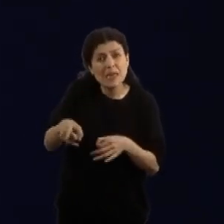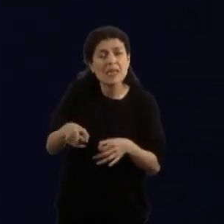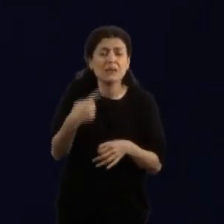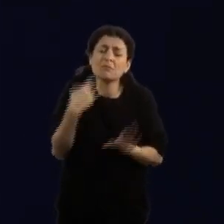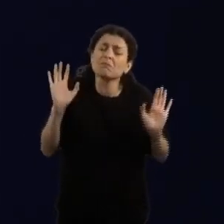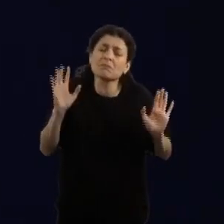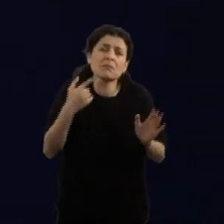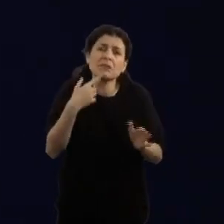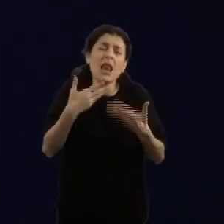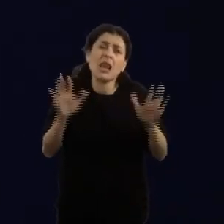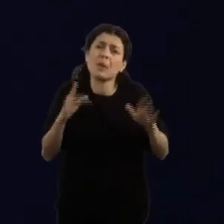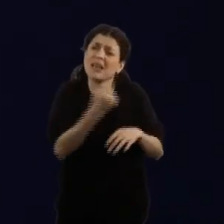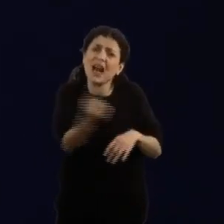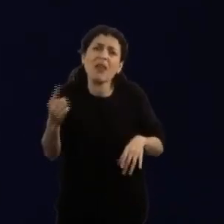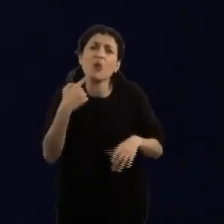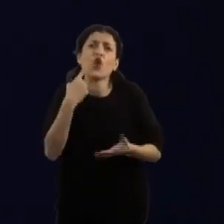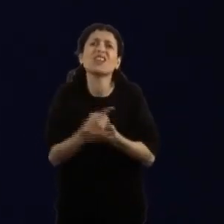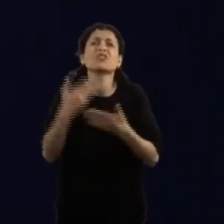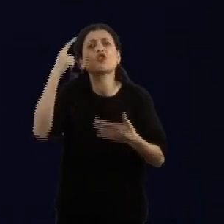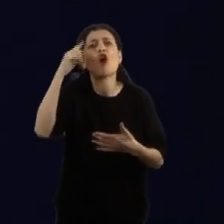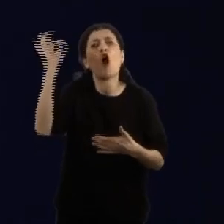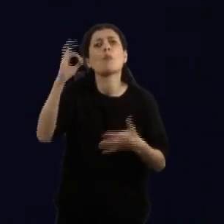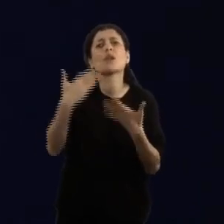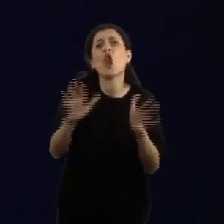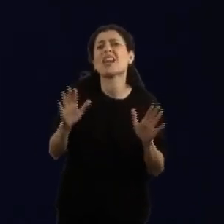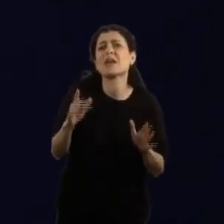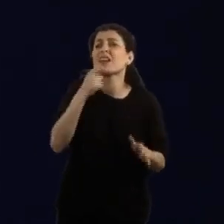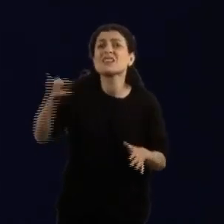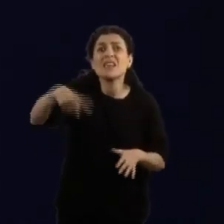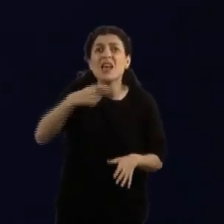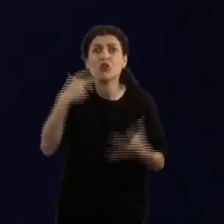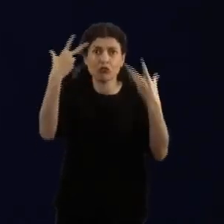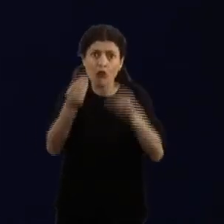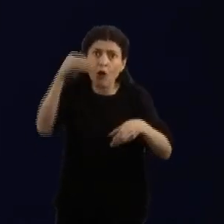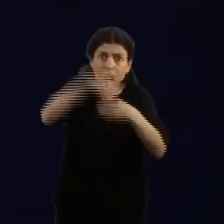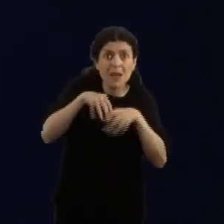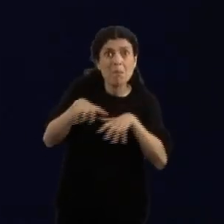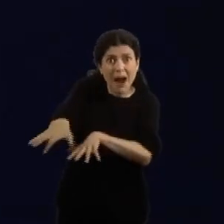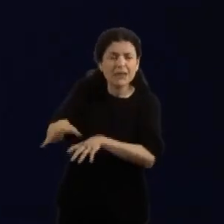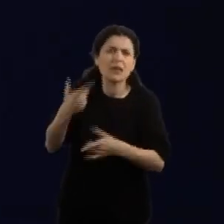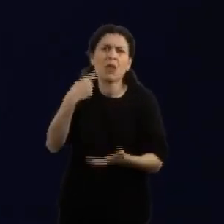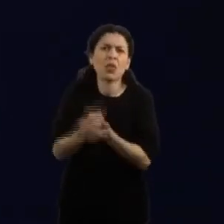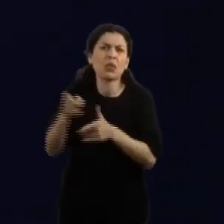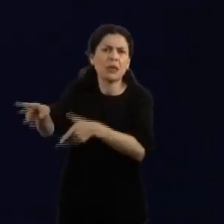pensar lo que quiera y si no querían participar, está bien que no lo hagan.